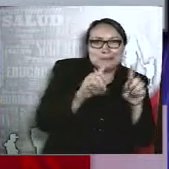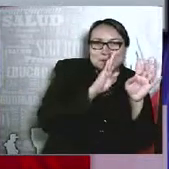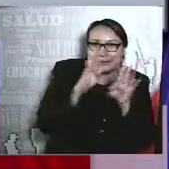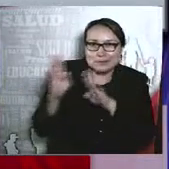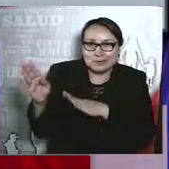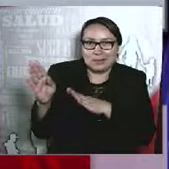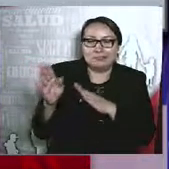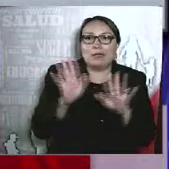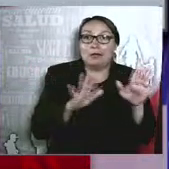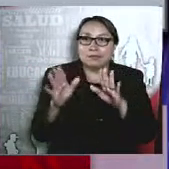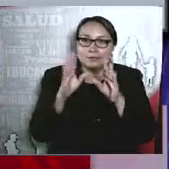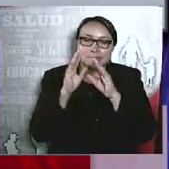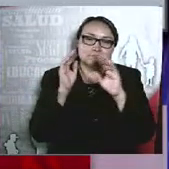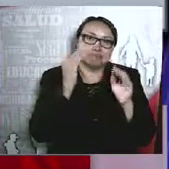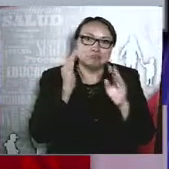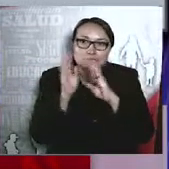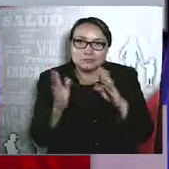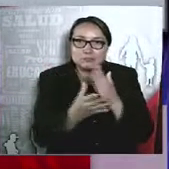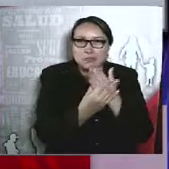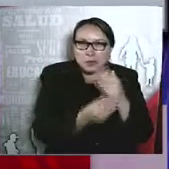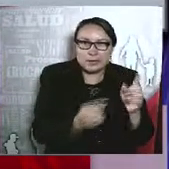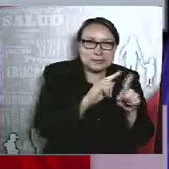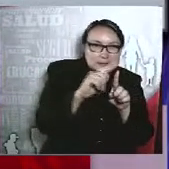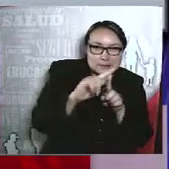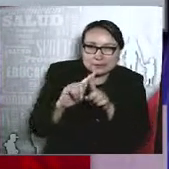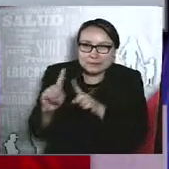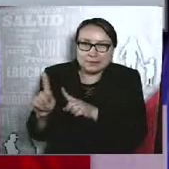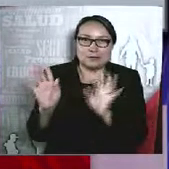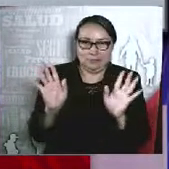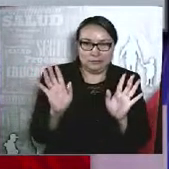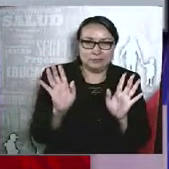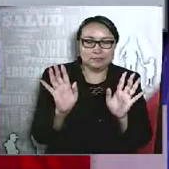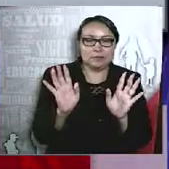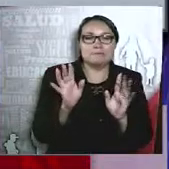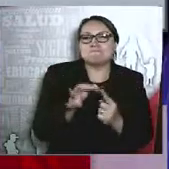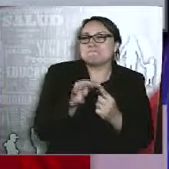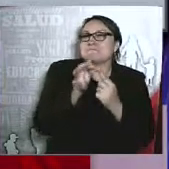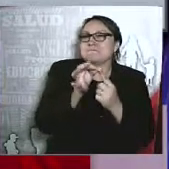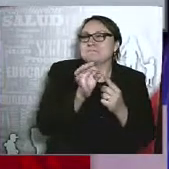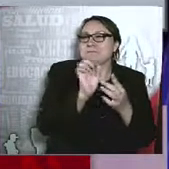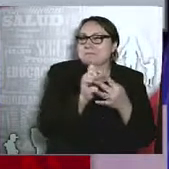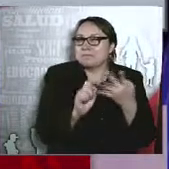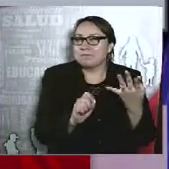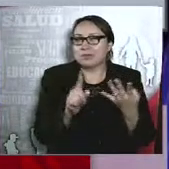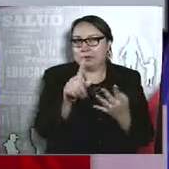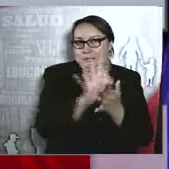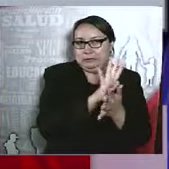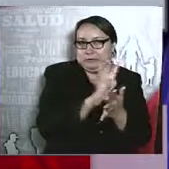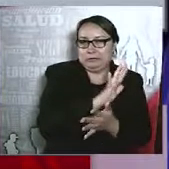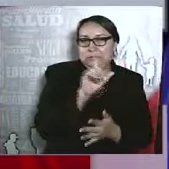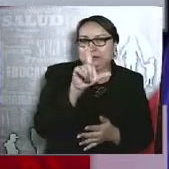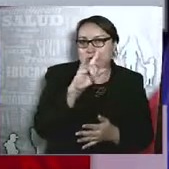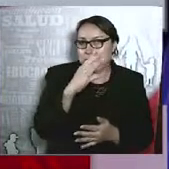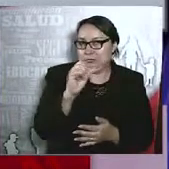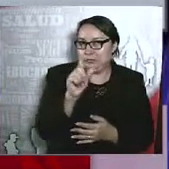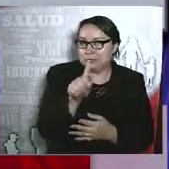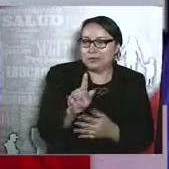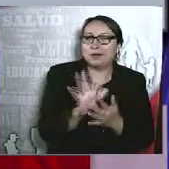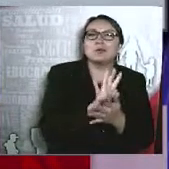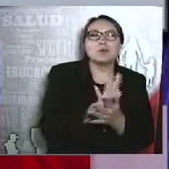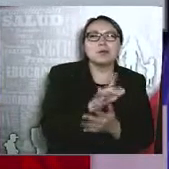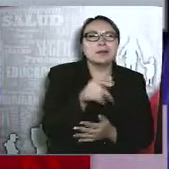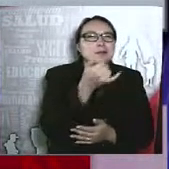pobreza multidimensional y que tiene al interior de cada dimensión unas particularidades. Yo quiero que Lucas nos cuente con resultados qué es eso de la